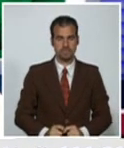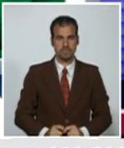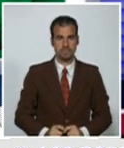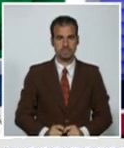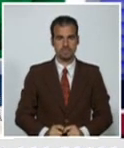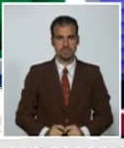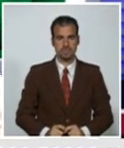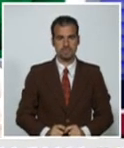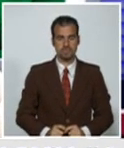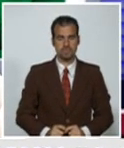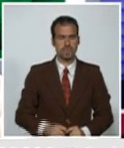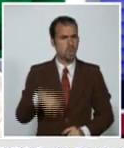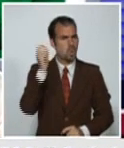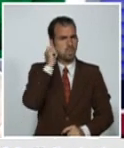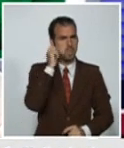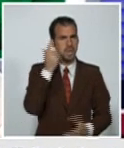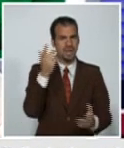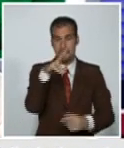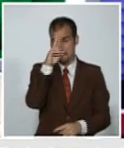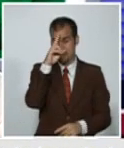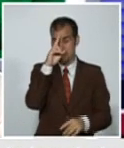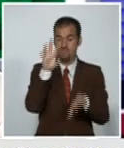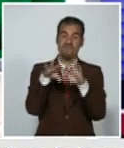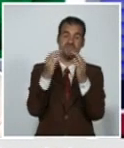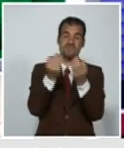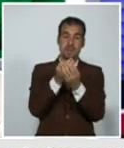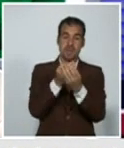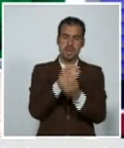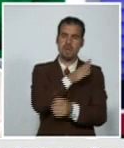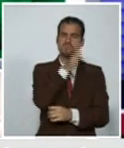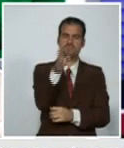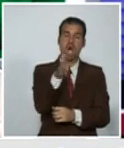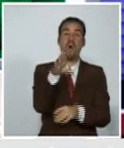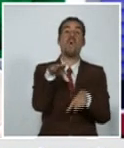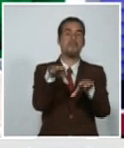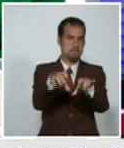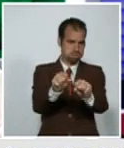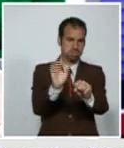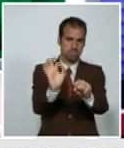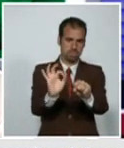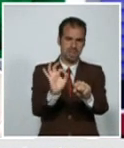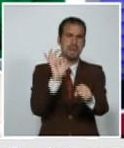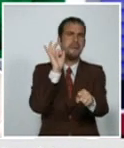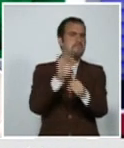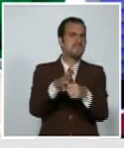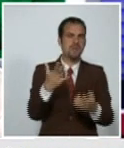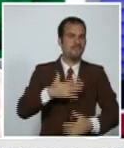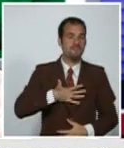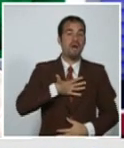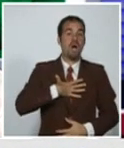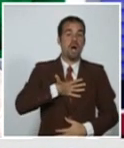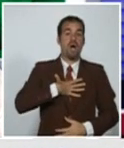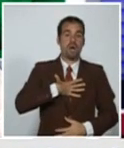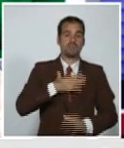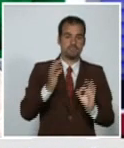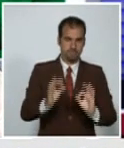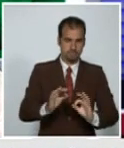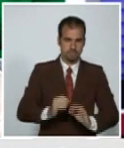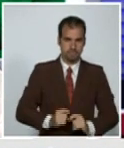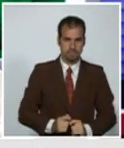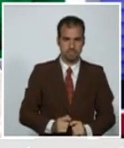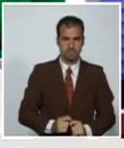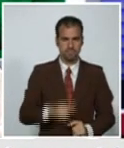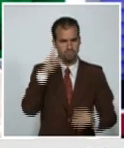fue detectada por su médico de la familia con falta de aire, se evaluó, se hizo